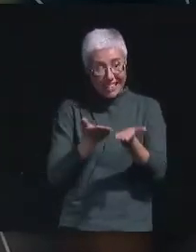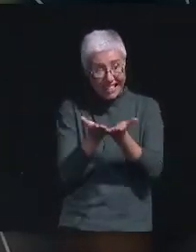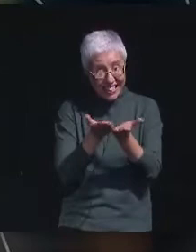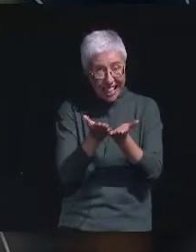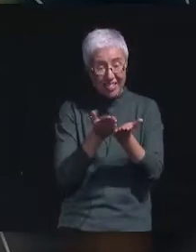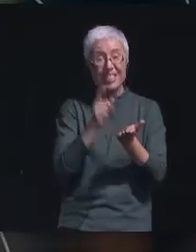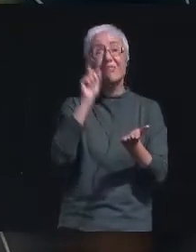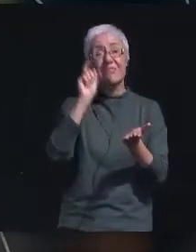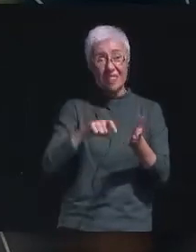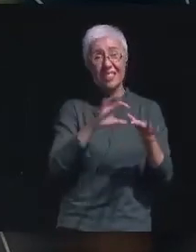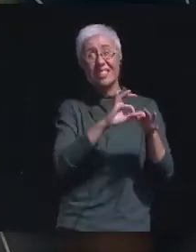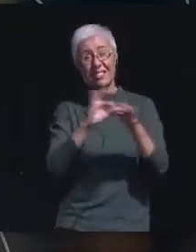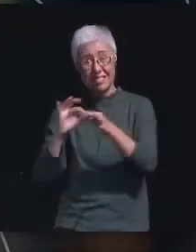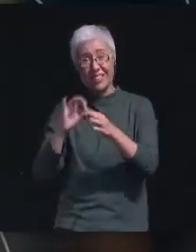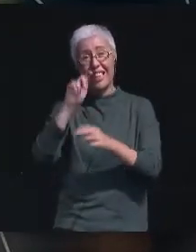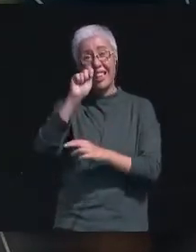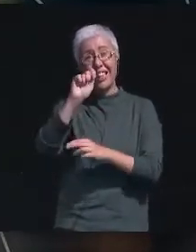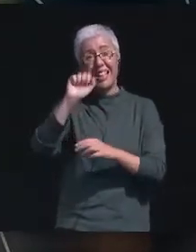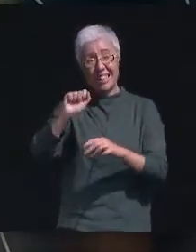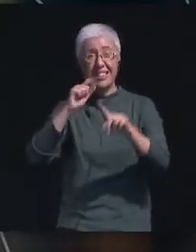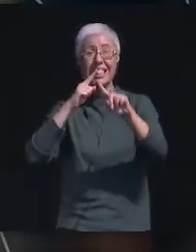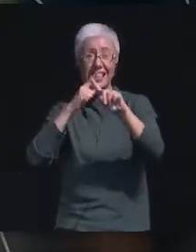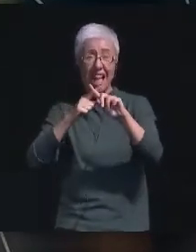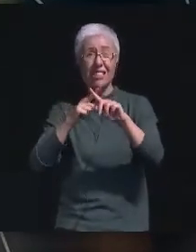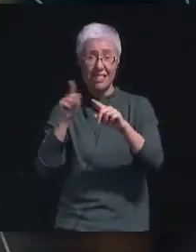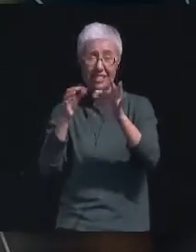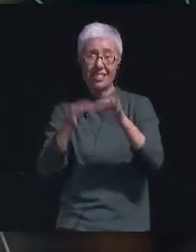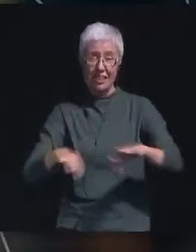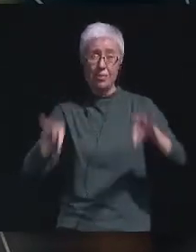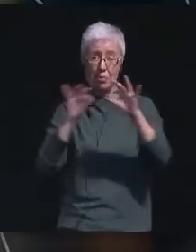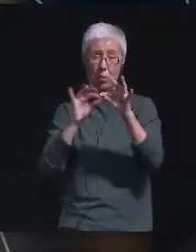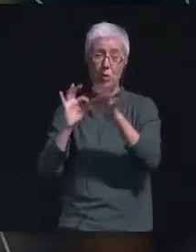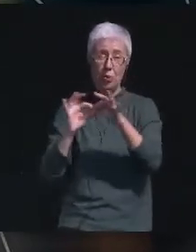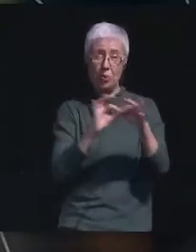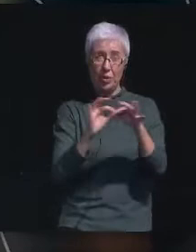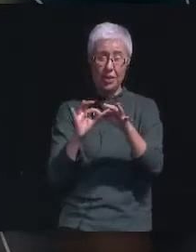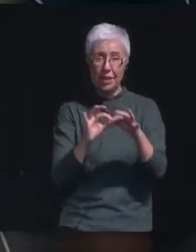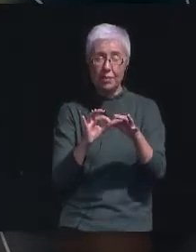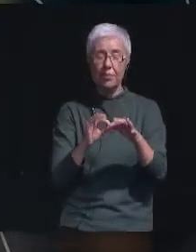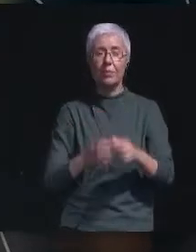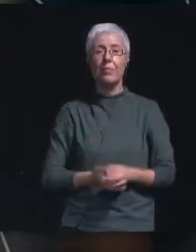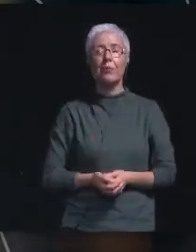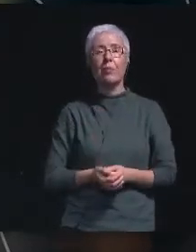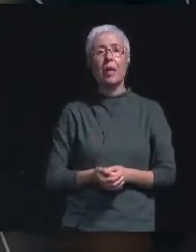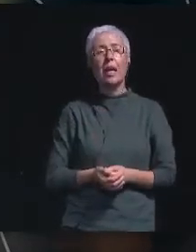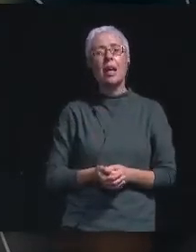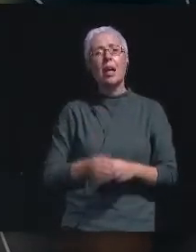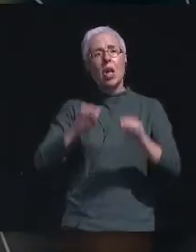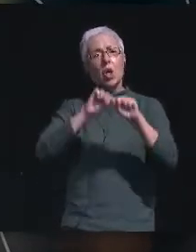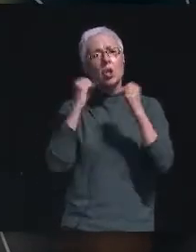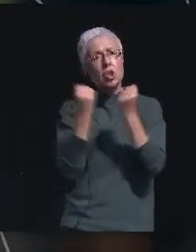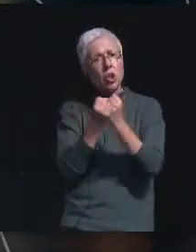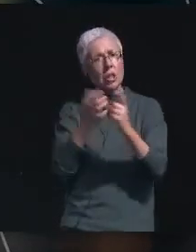los modelos que funcionan tienen esa colaboración público-privada. Y en nuestro caso, respecto al impacto social, actualmente es